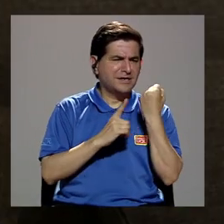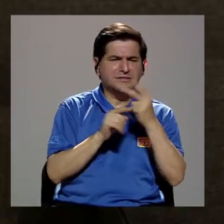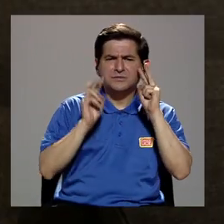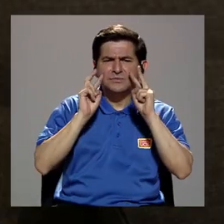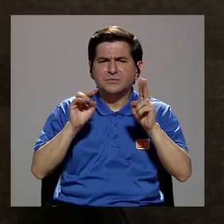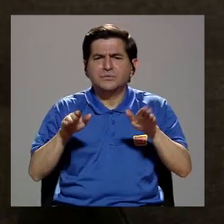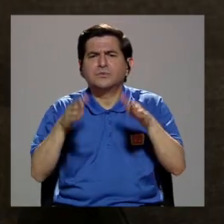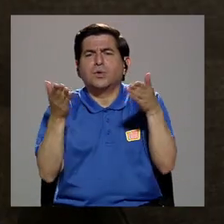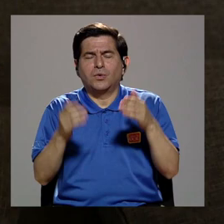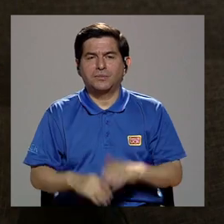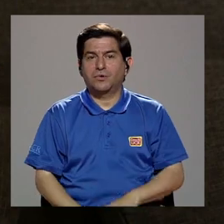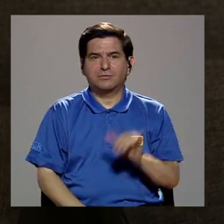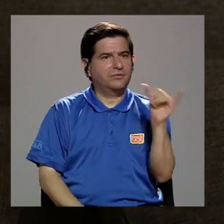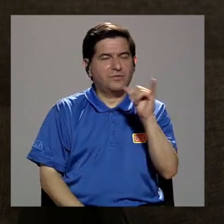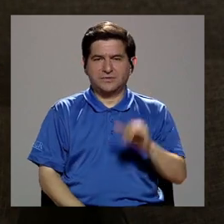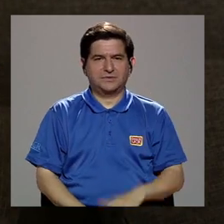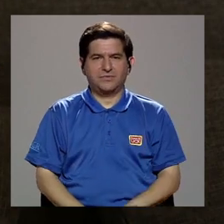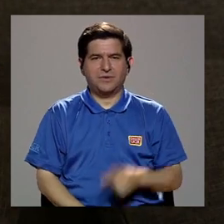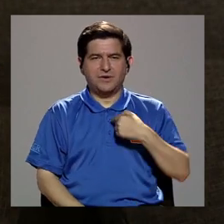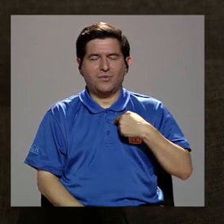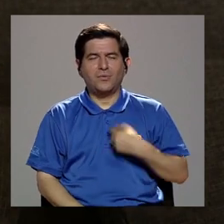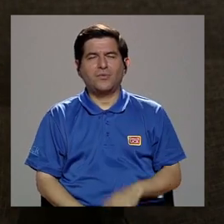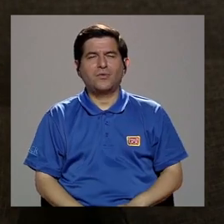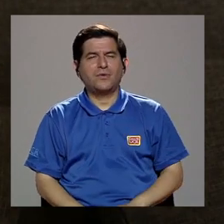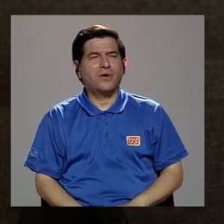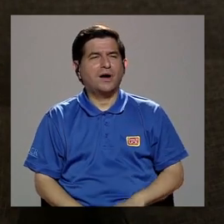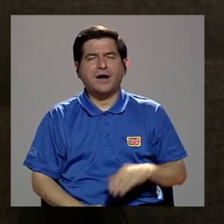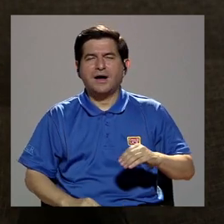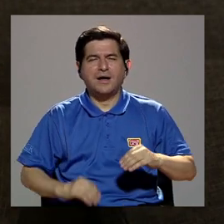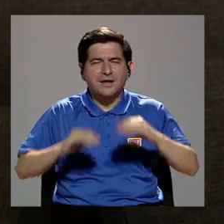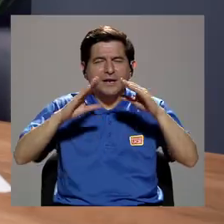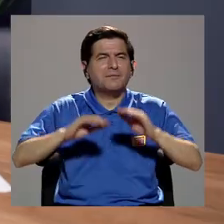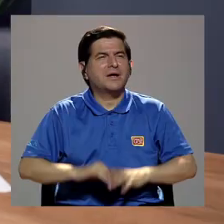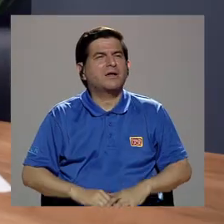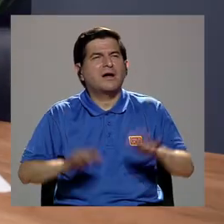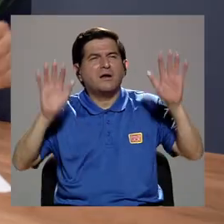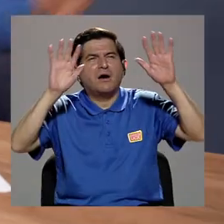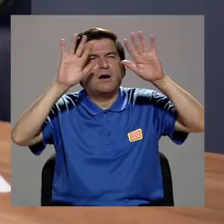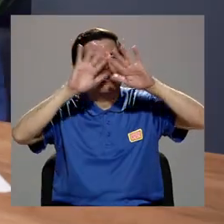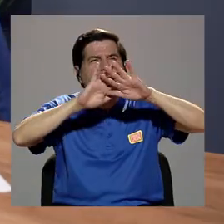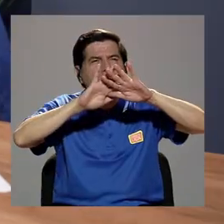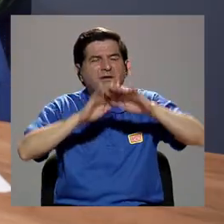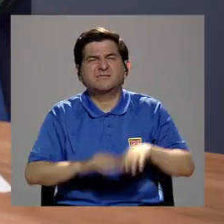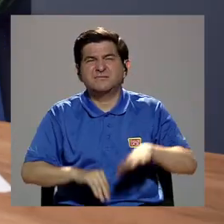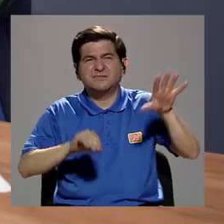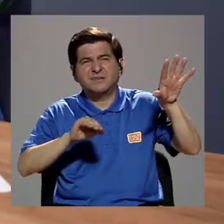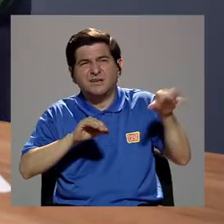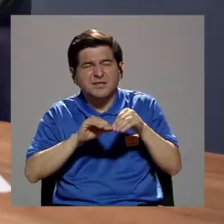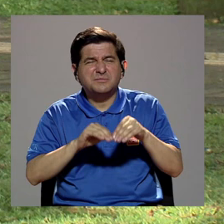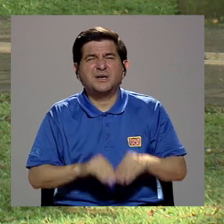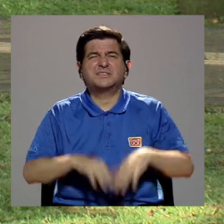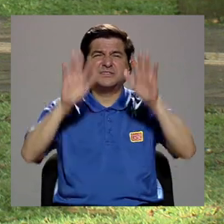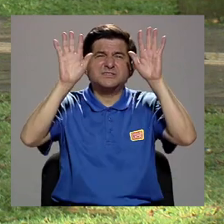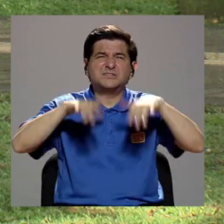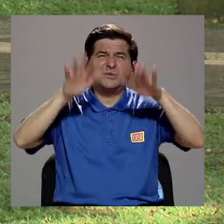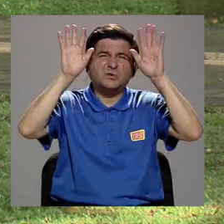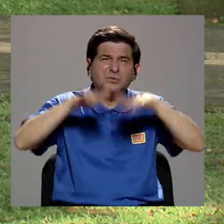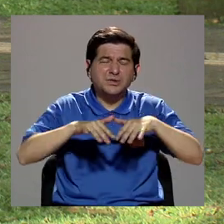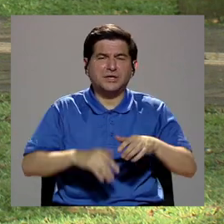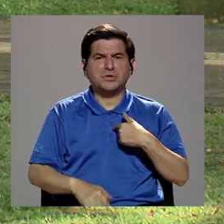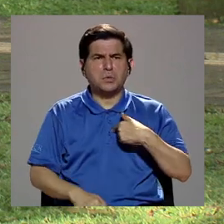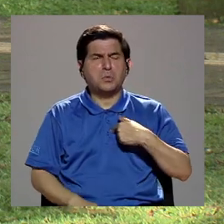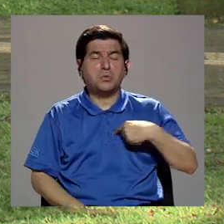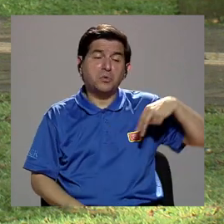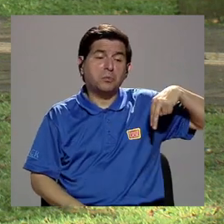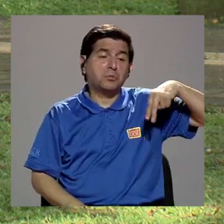la situación, ¿verdad? No es lo mismo ver el día que está oscuro y ver que qué tirada atrás de todo es oscuro y va a llover. Y en